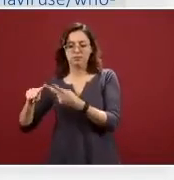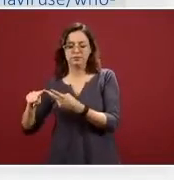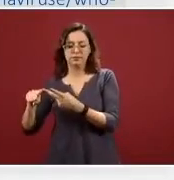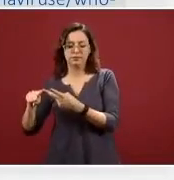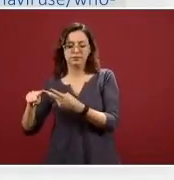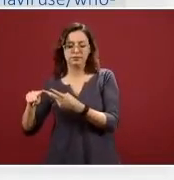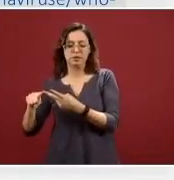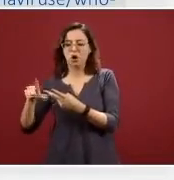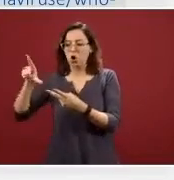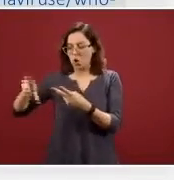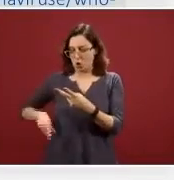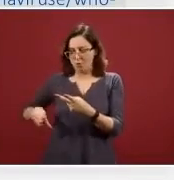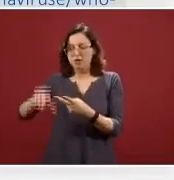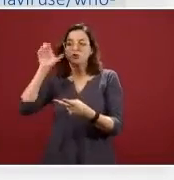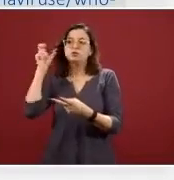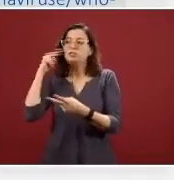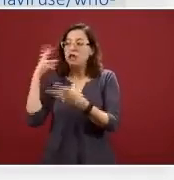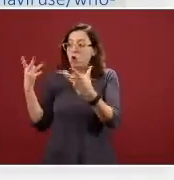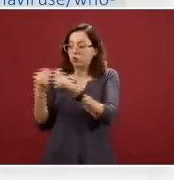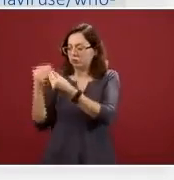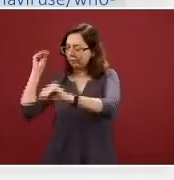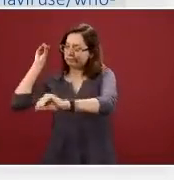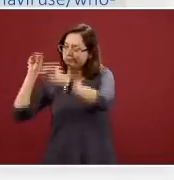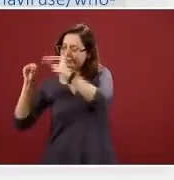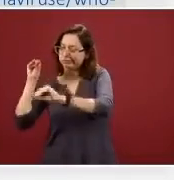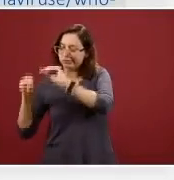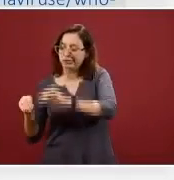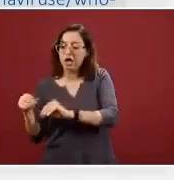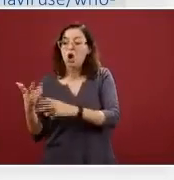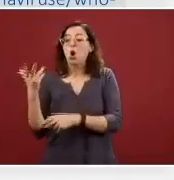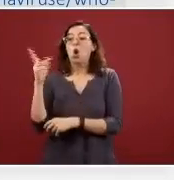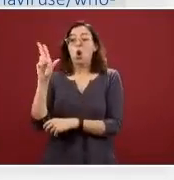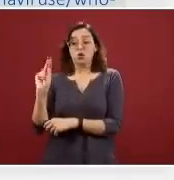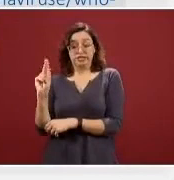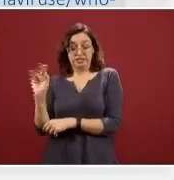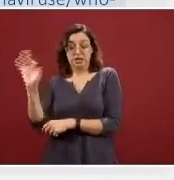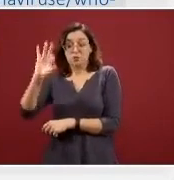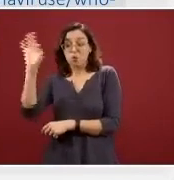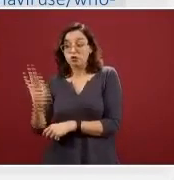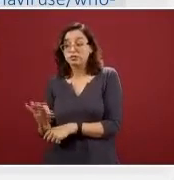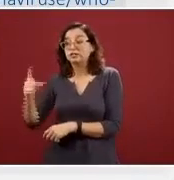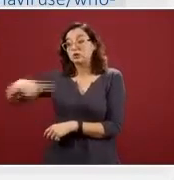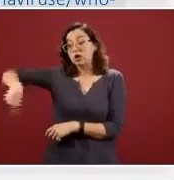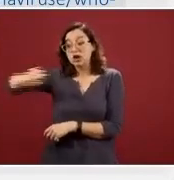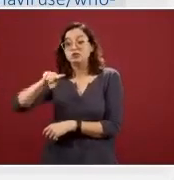y el gobierno de China, y estimaron que un 80% de estos pacientes que buscan